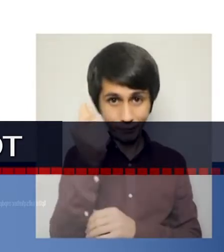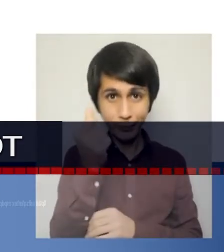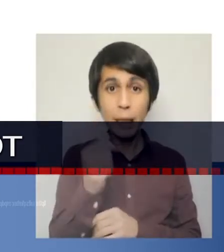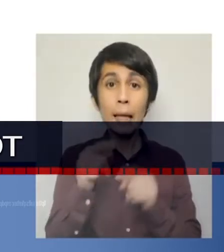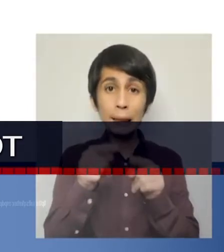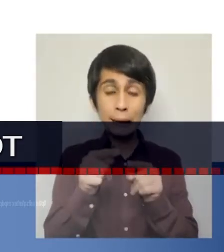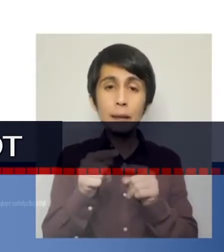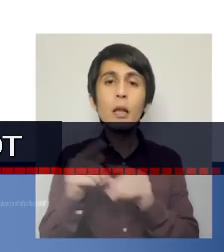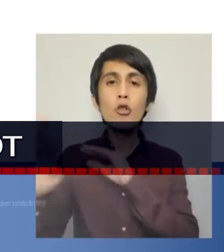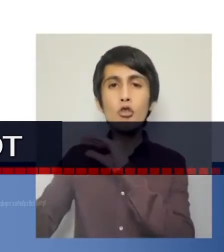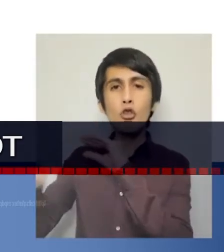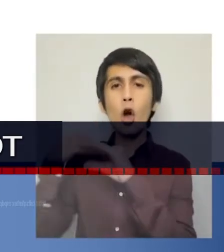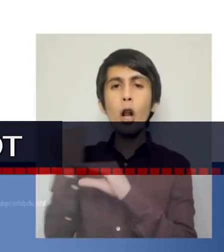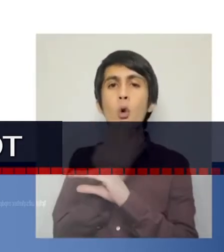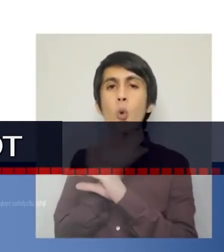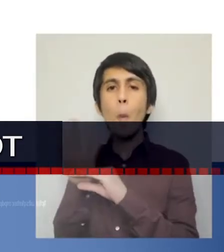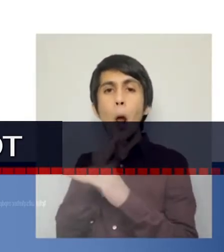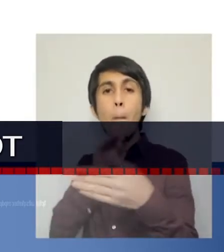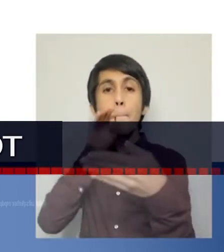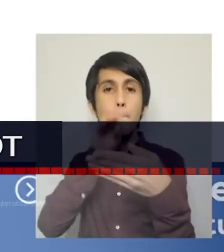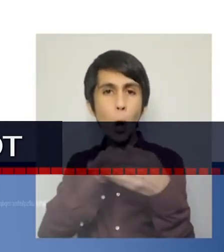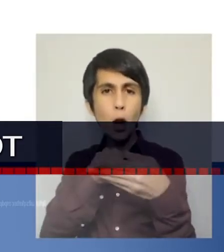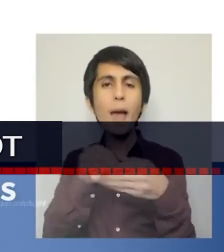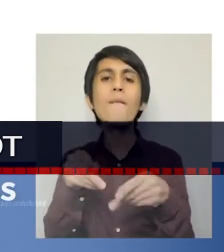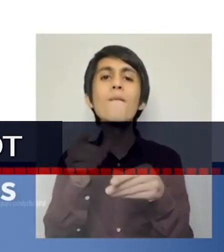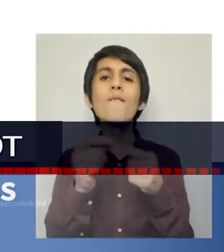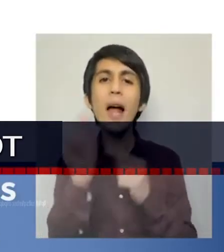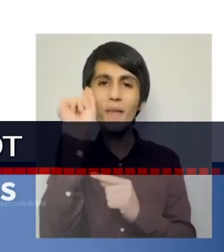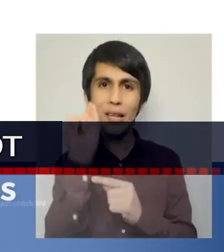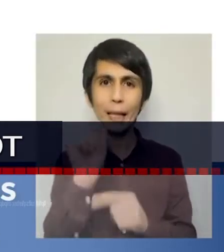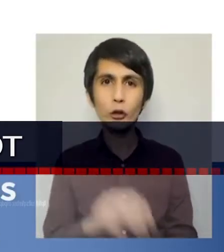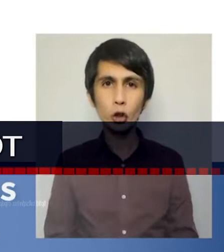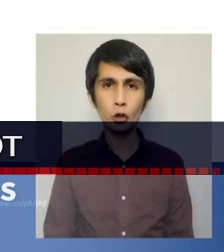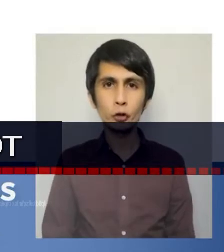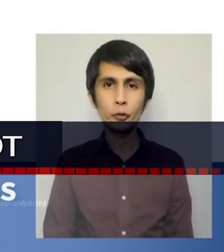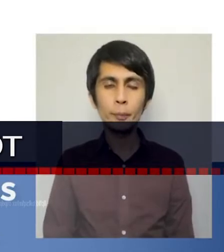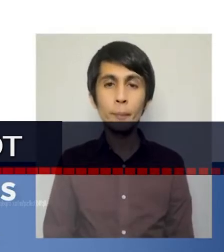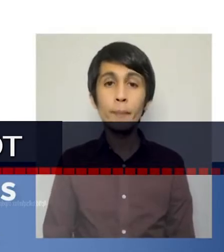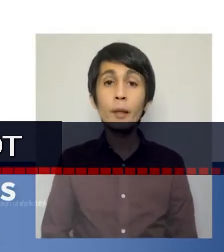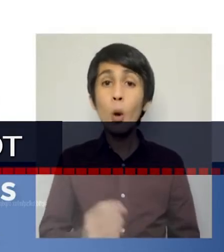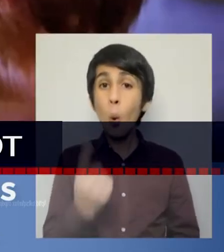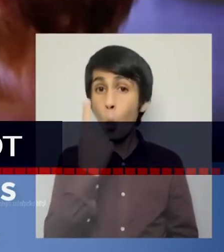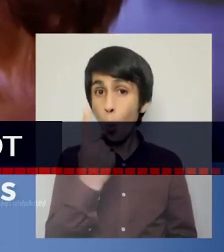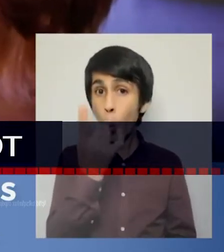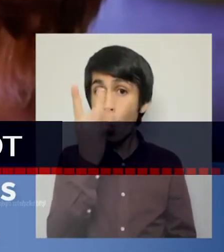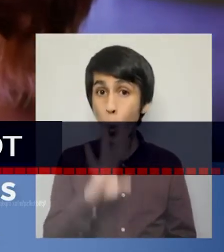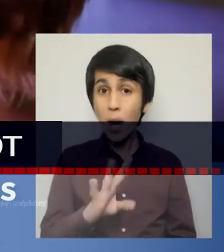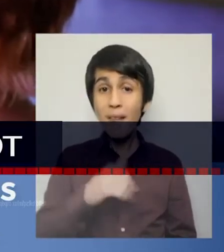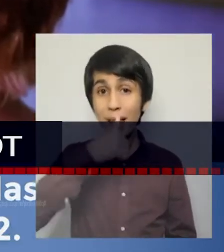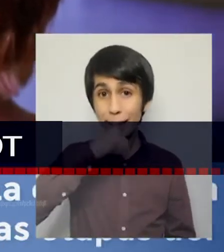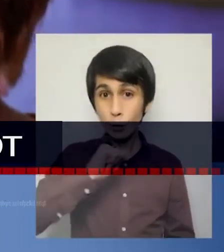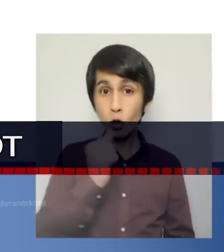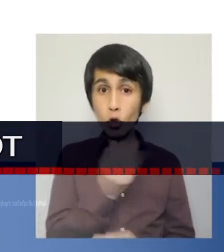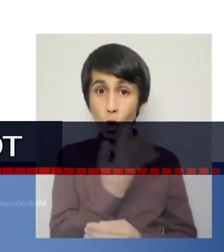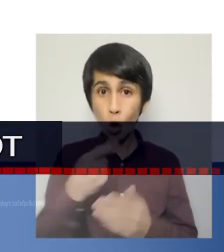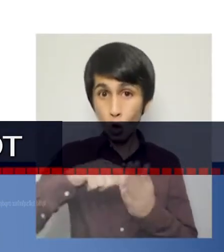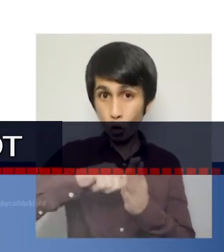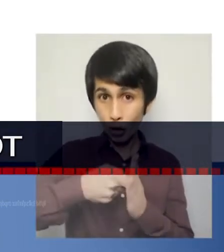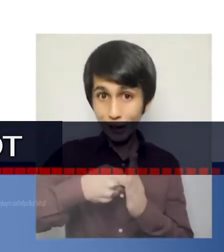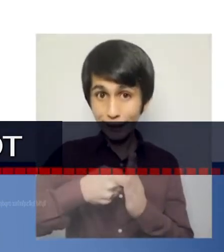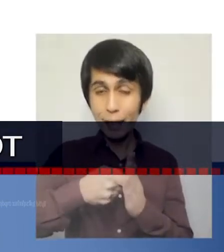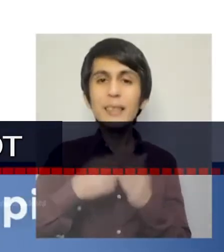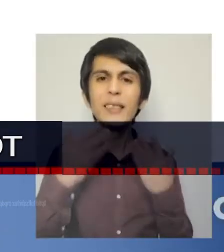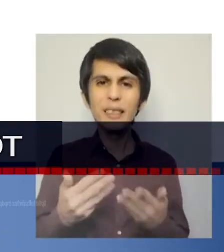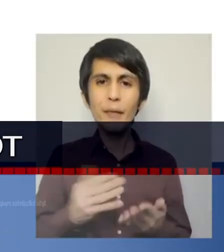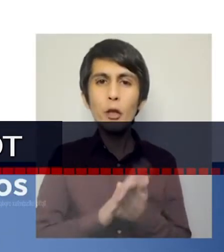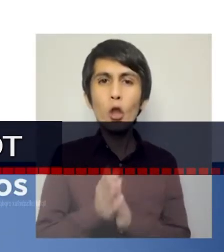Valparaíso, Ricardo Castro Pinto, además de saludar a todos los estudiantes que cursan su último año de educación media, los invitó a no dejar pasar